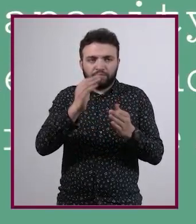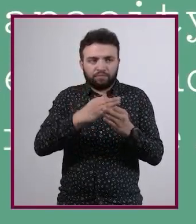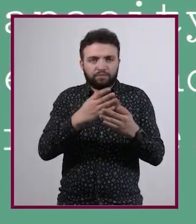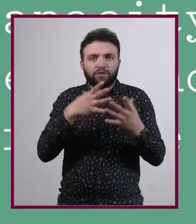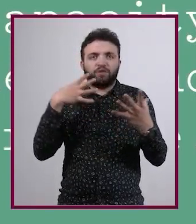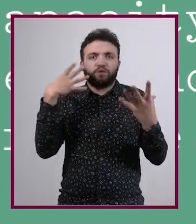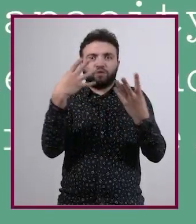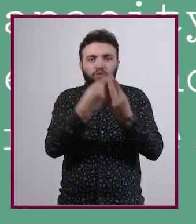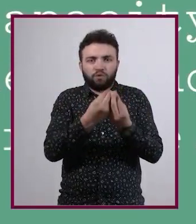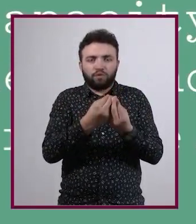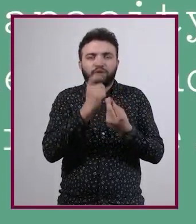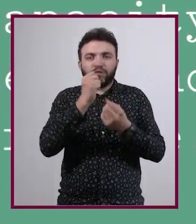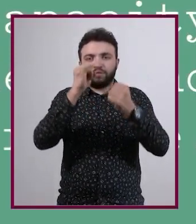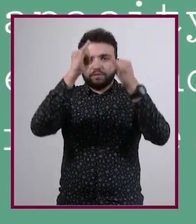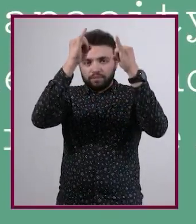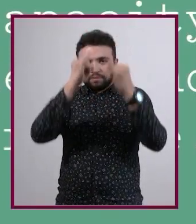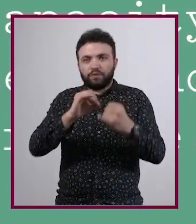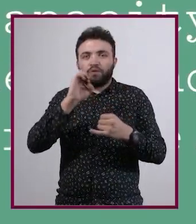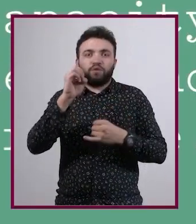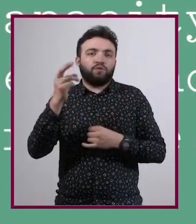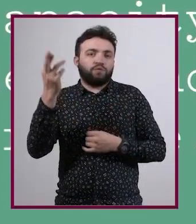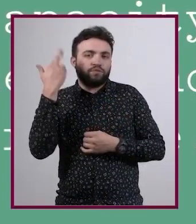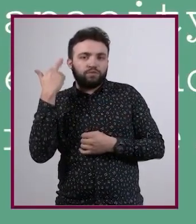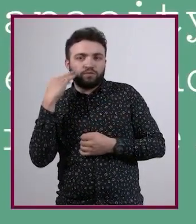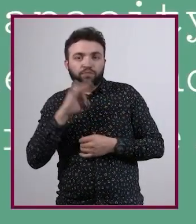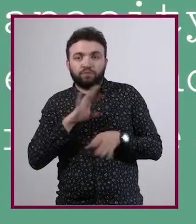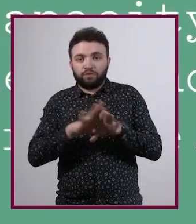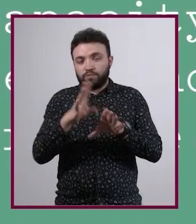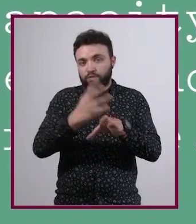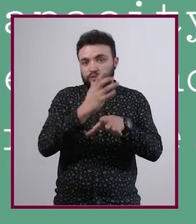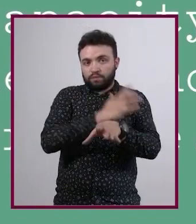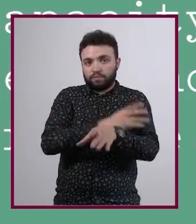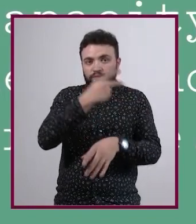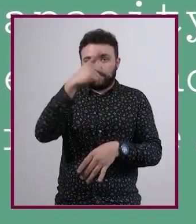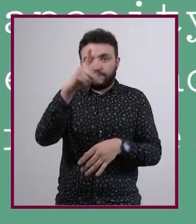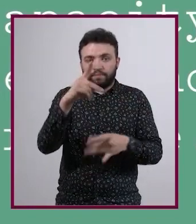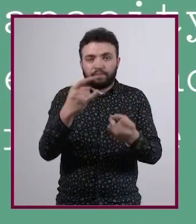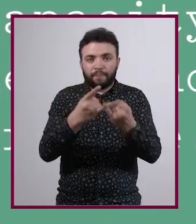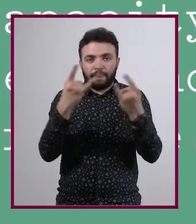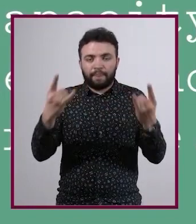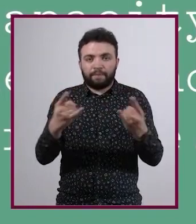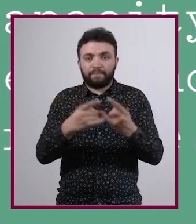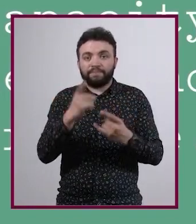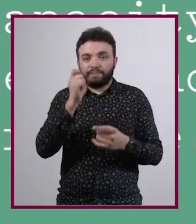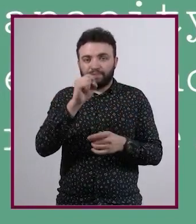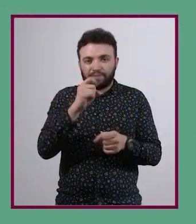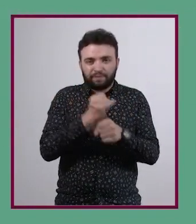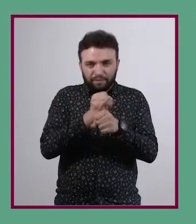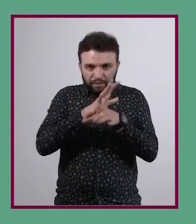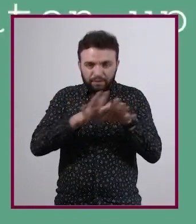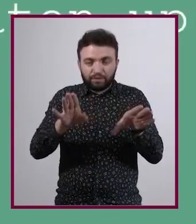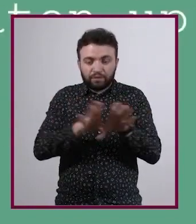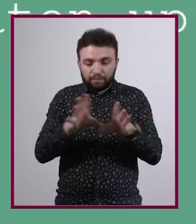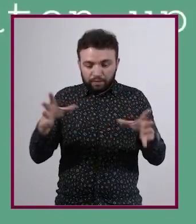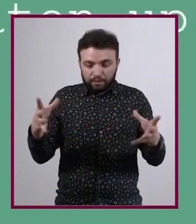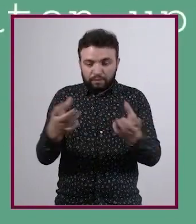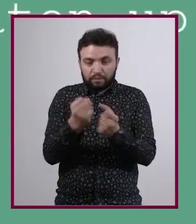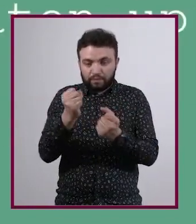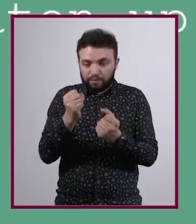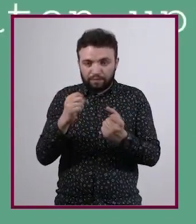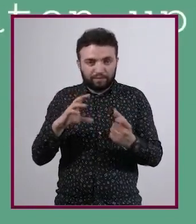juntar también imágenes o sonidos que pudieran acompañar sus historias. Con la información que recuperen y que